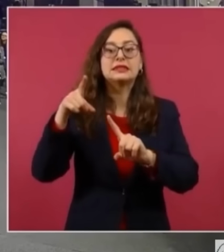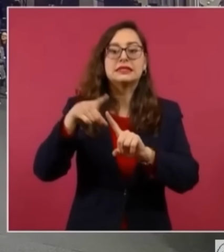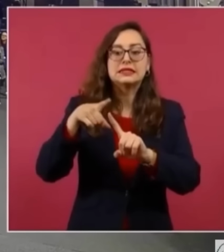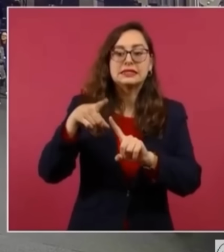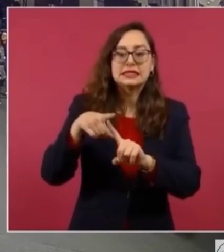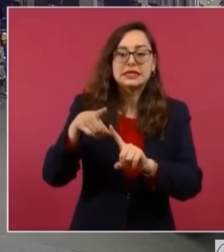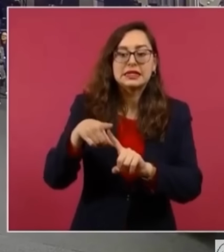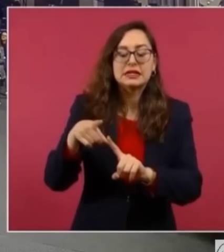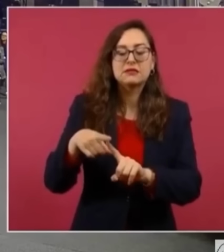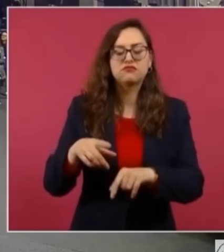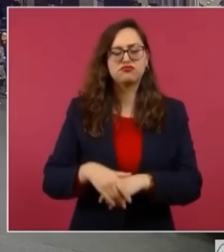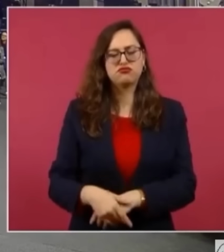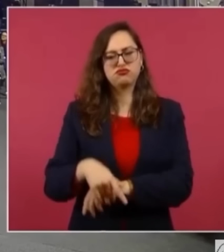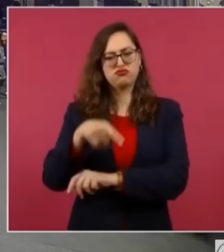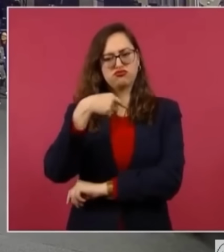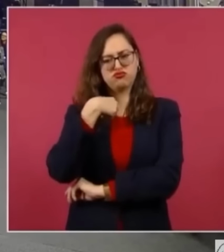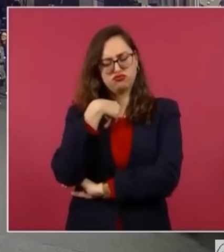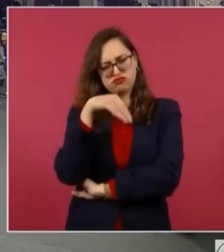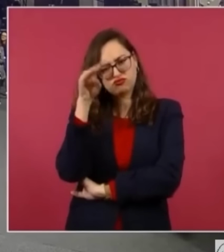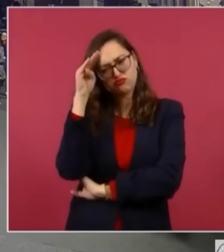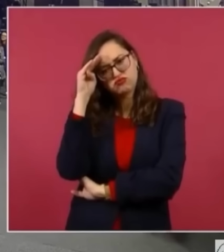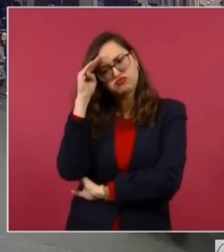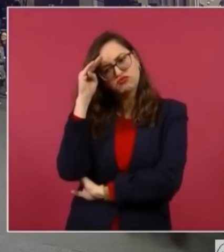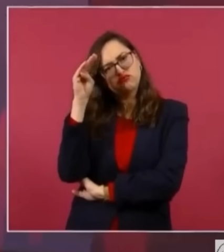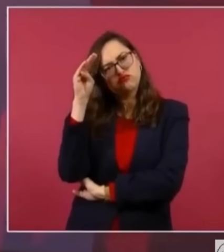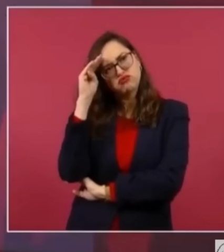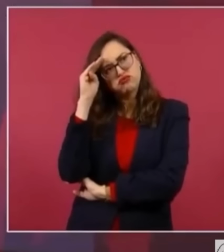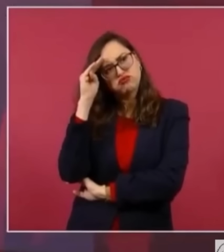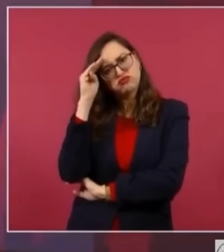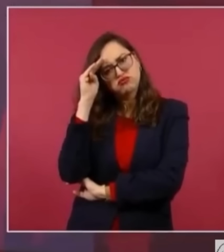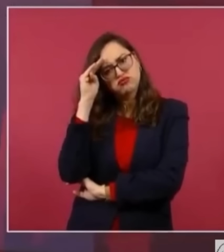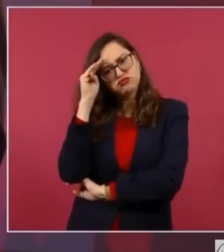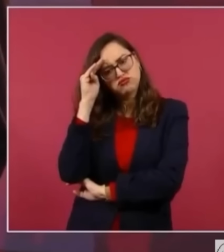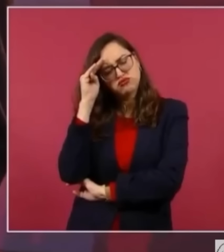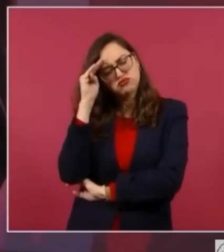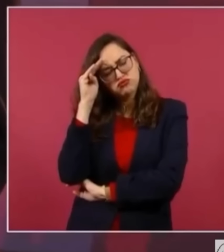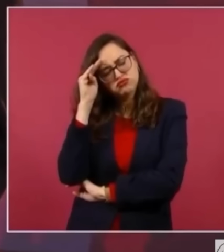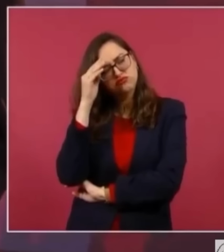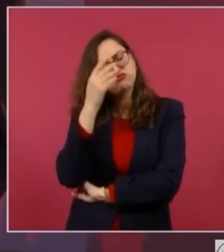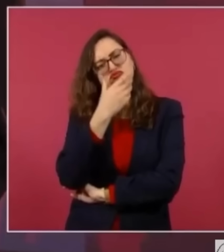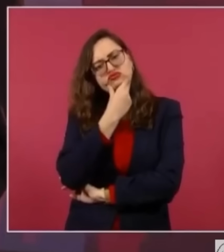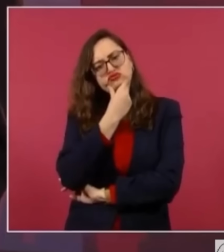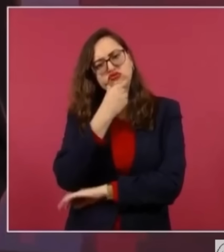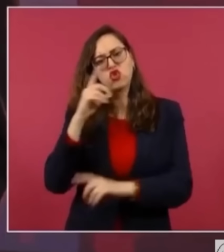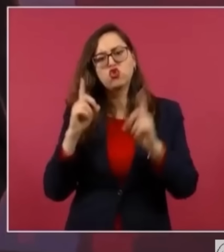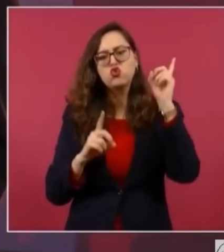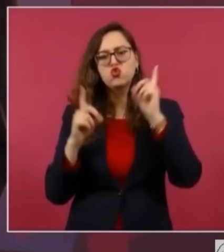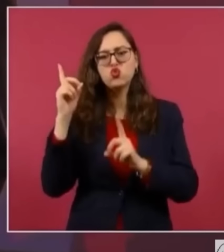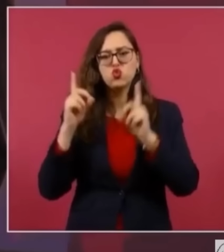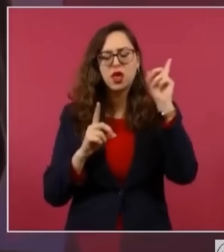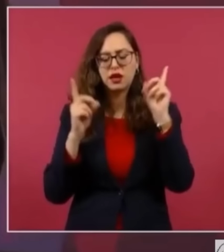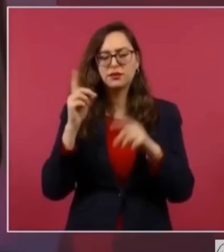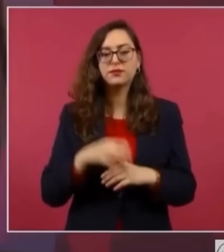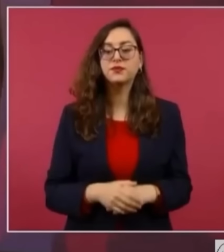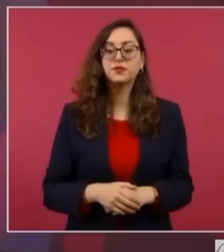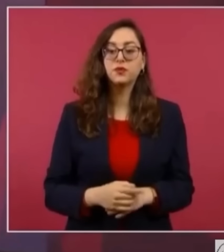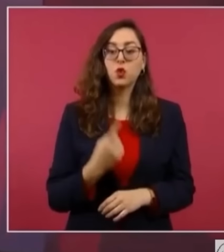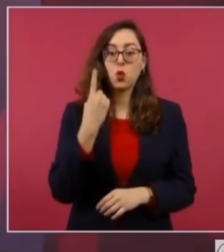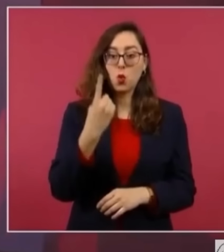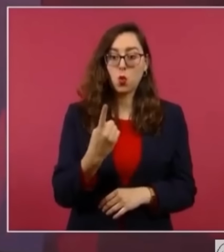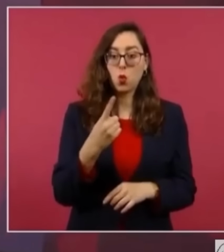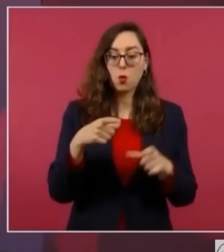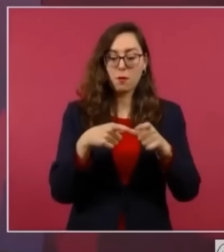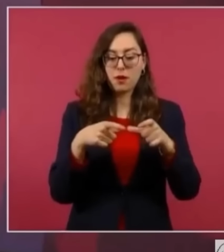Porque yo estaba preguntando. Deben haber especialistas. Un billete de $100,